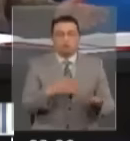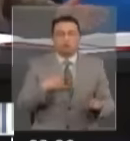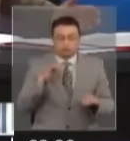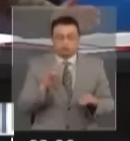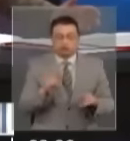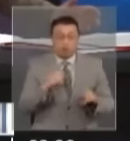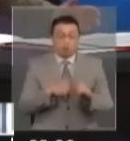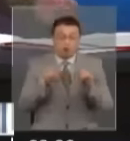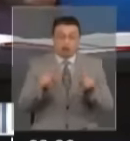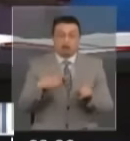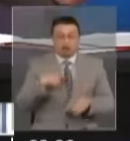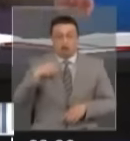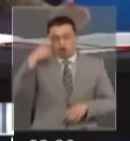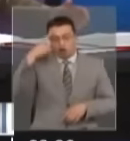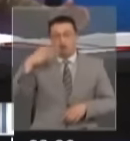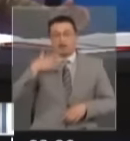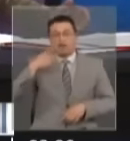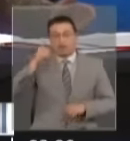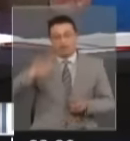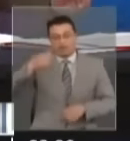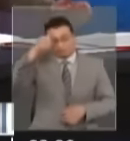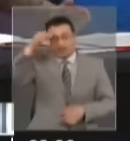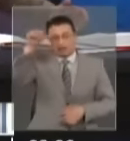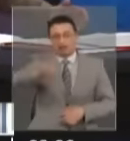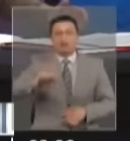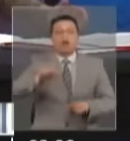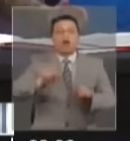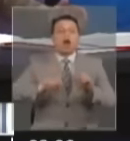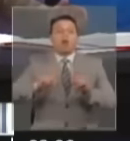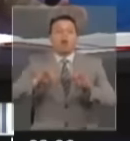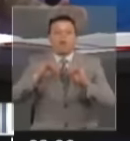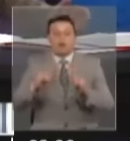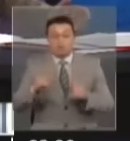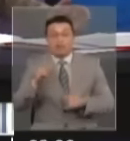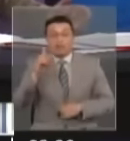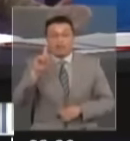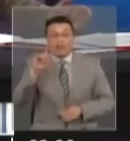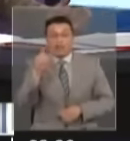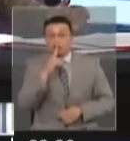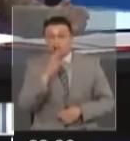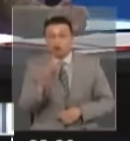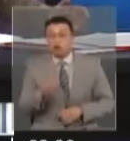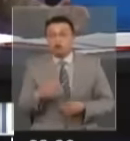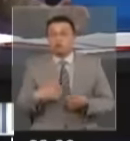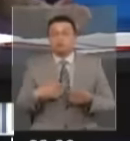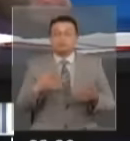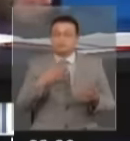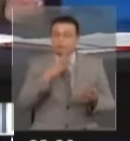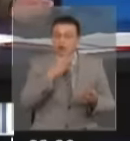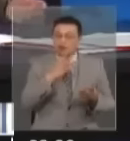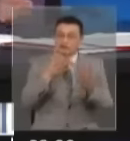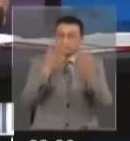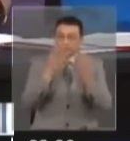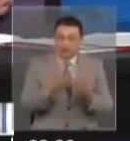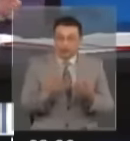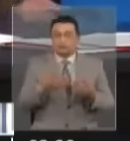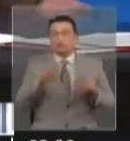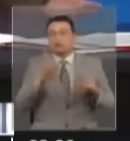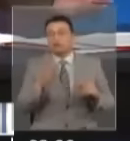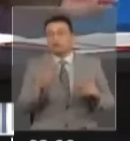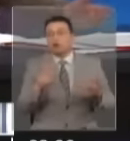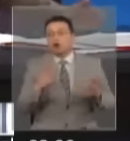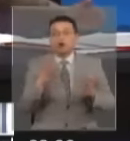tanto, creo que debiera castigarse de alguna forma el lucro. Como delito, ¿no? No sé si una cárcel, no sé, alguna vez a